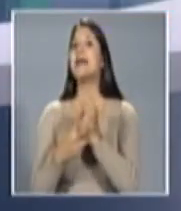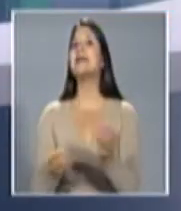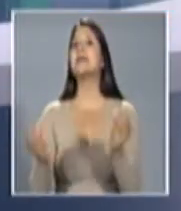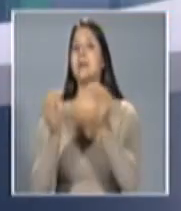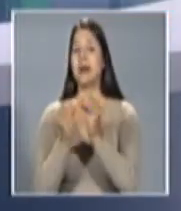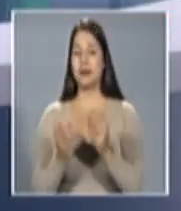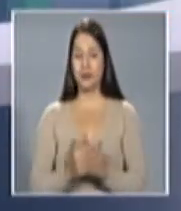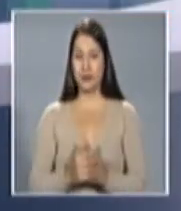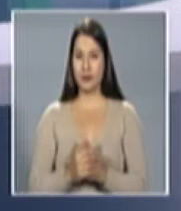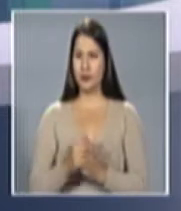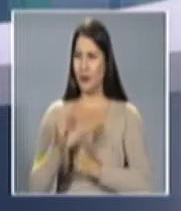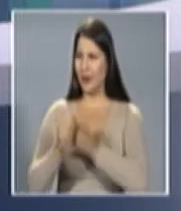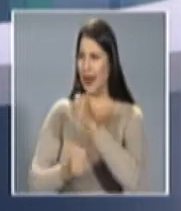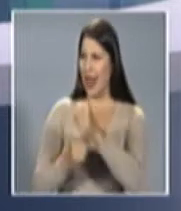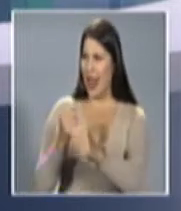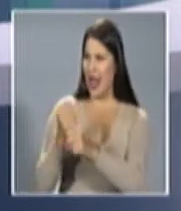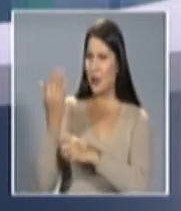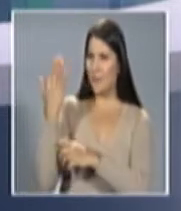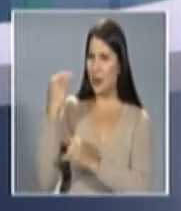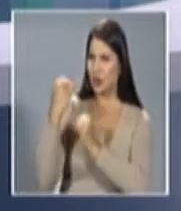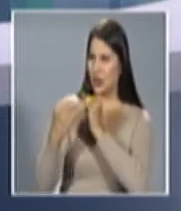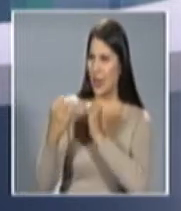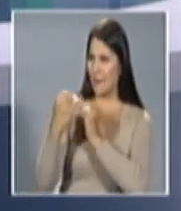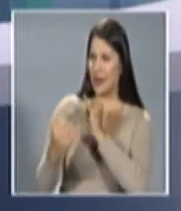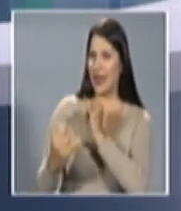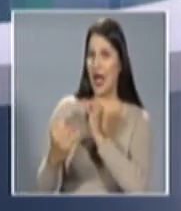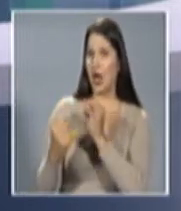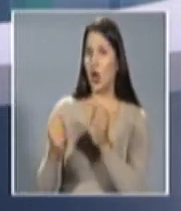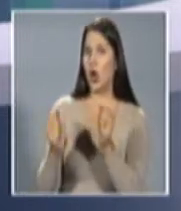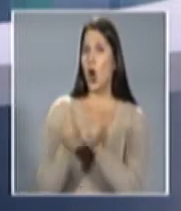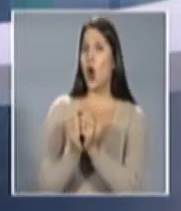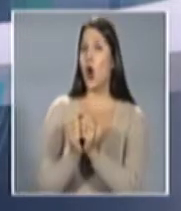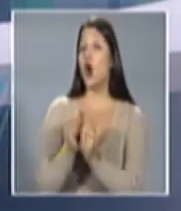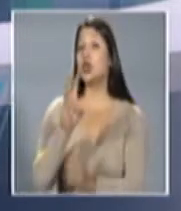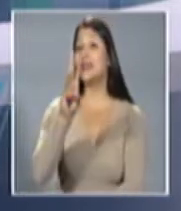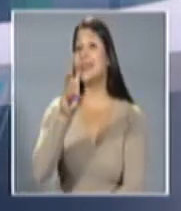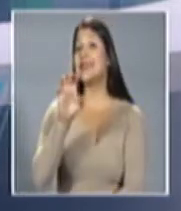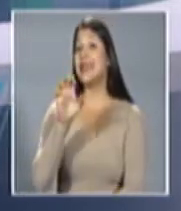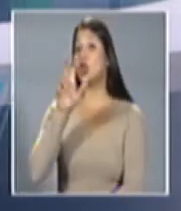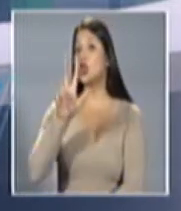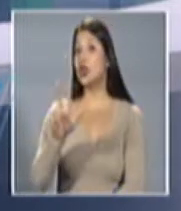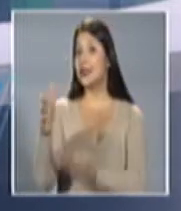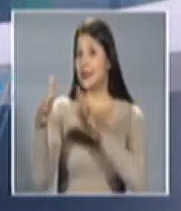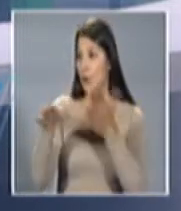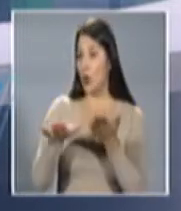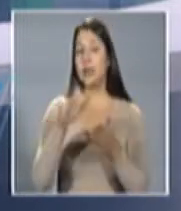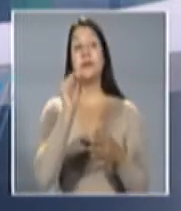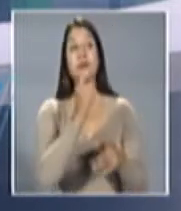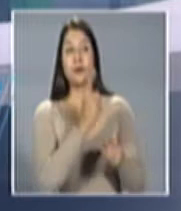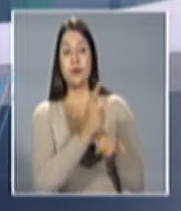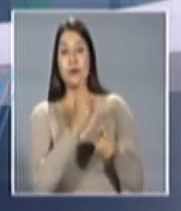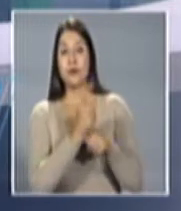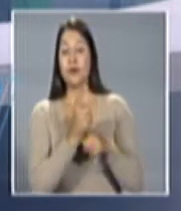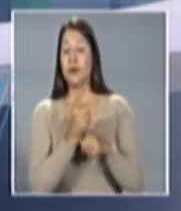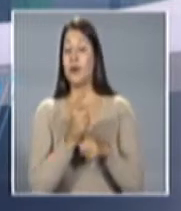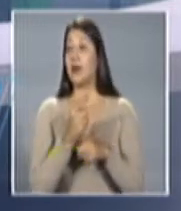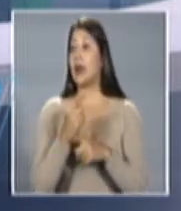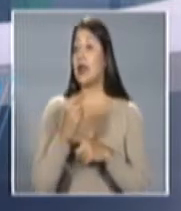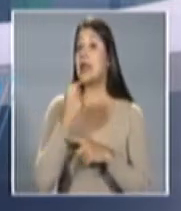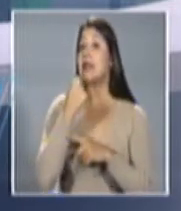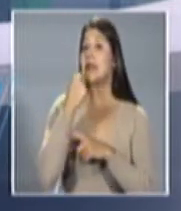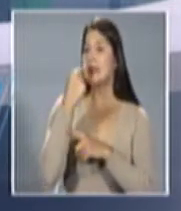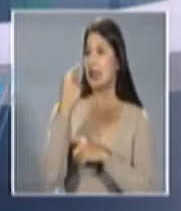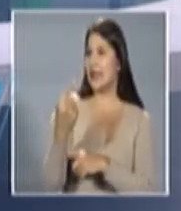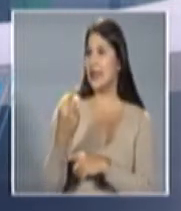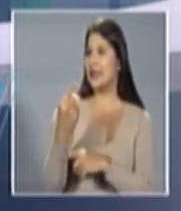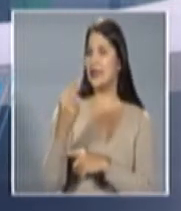Paul, el año pasado se cierra con una cifra histórica que fueron 603 homicidios. Correcto. Según datos, incluso propios de la